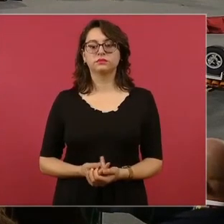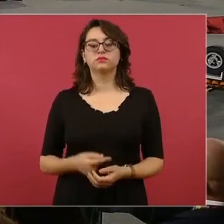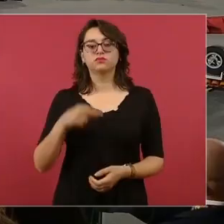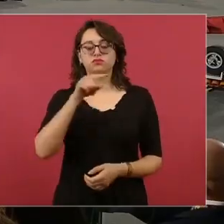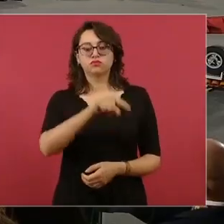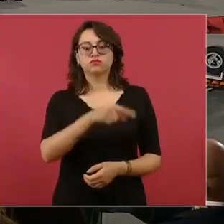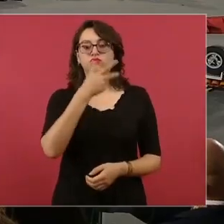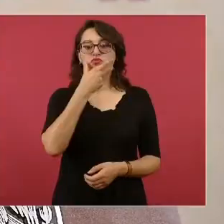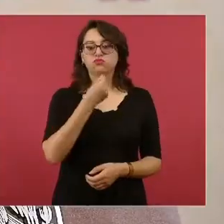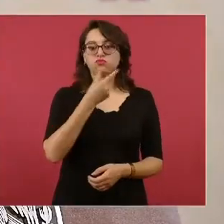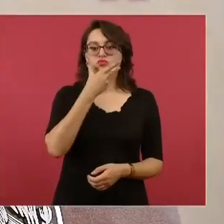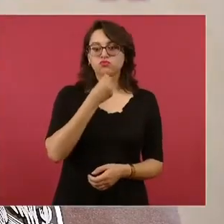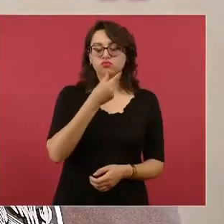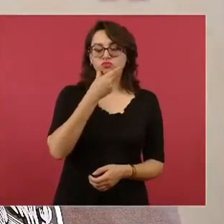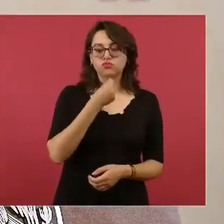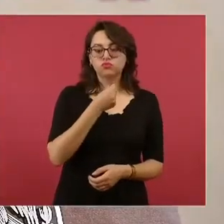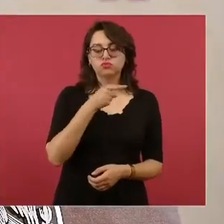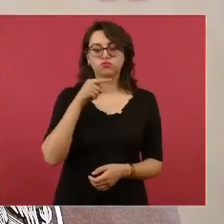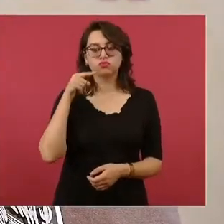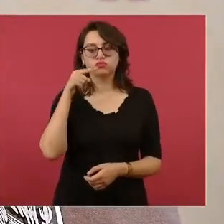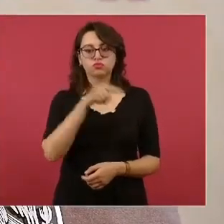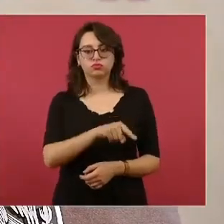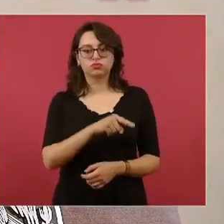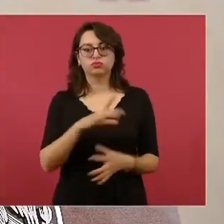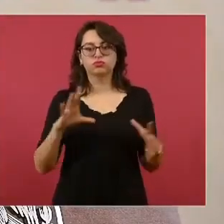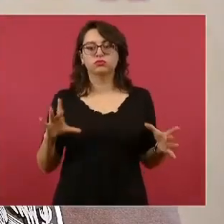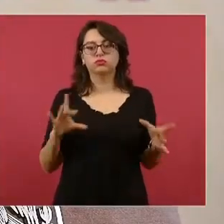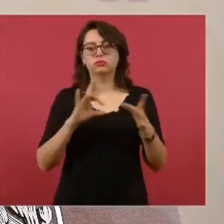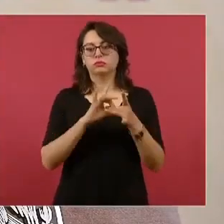inteligencia y de comunicación.